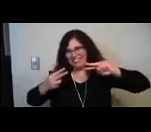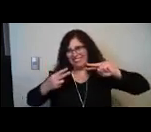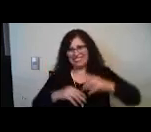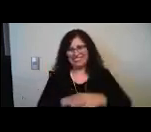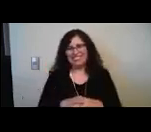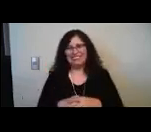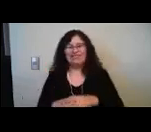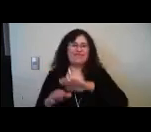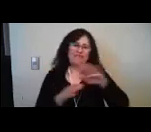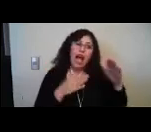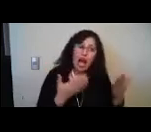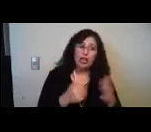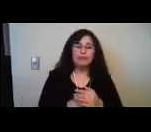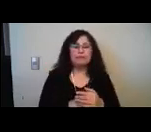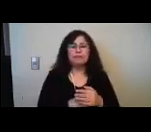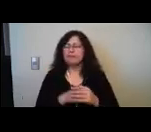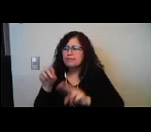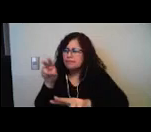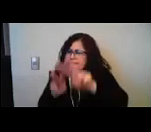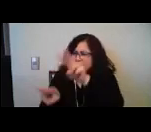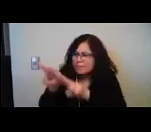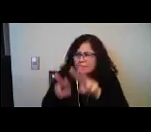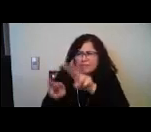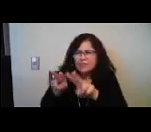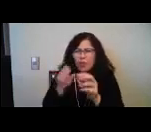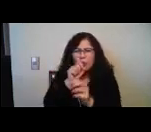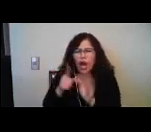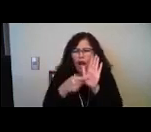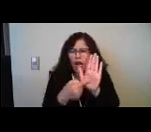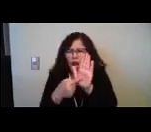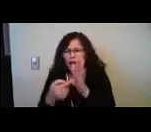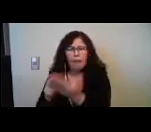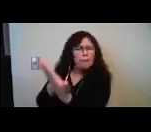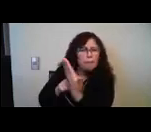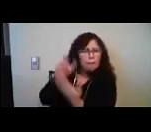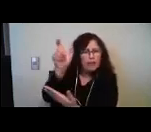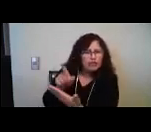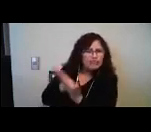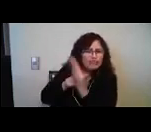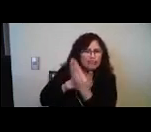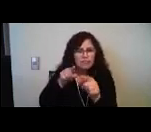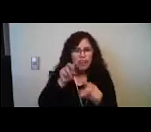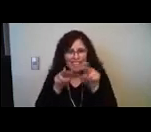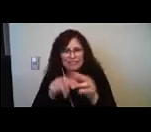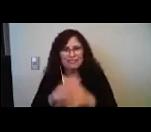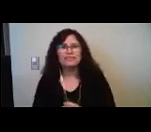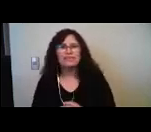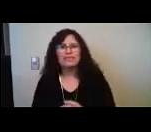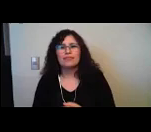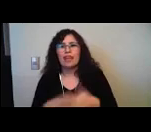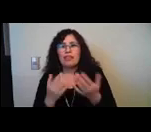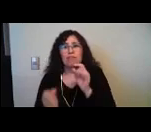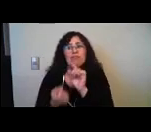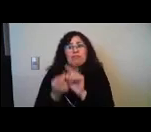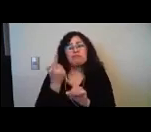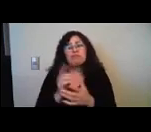Las manifestaciones clínicas de la enfermedad de Parkinson ya son las que aparecen en el dibujito, ¿ya? Lo más típico